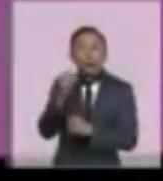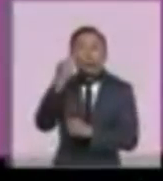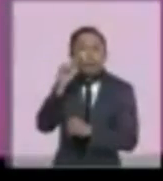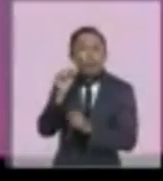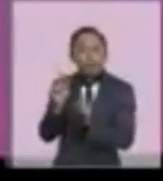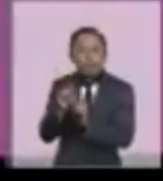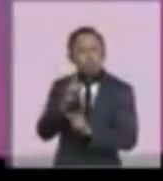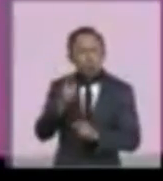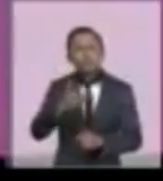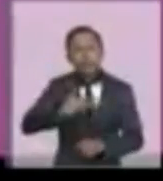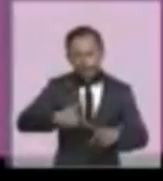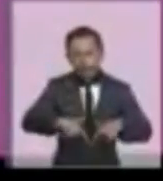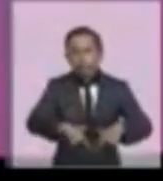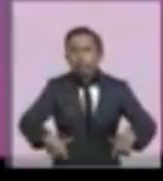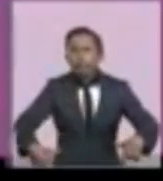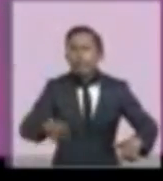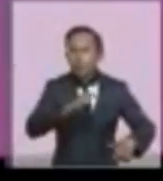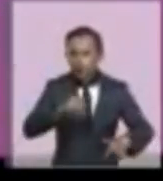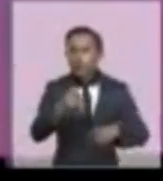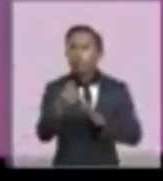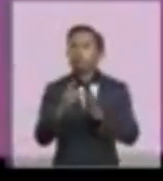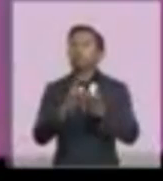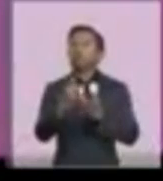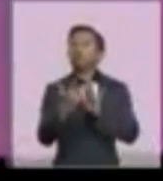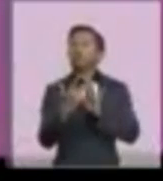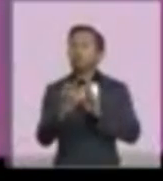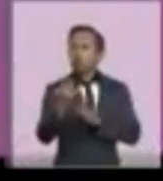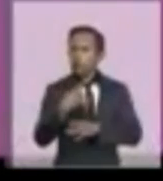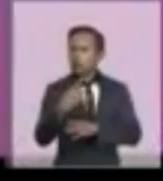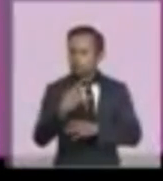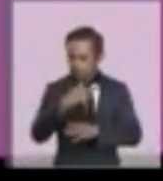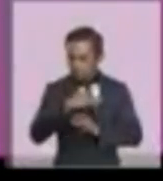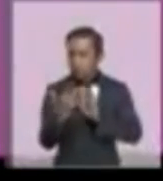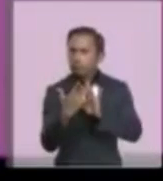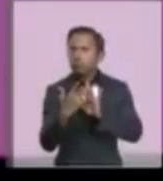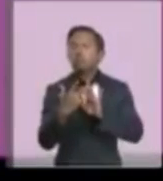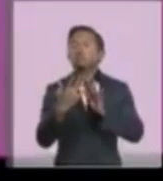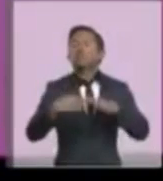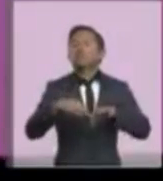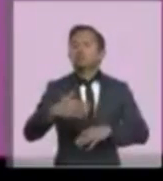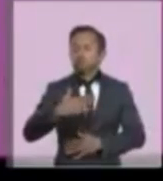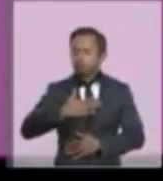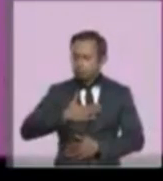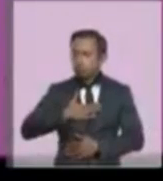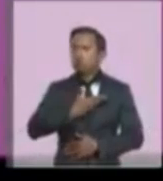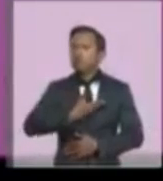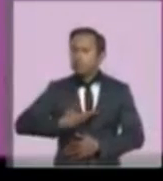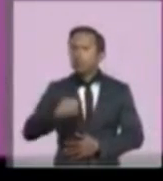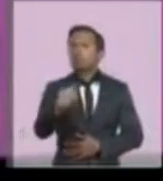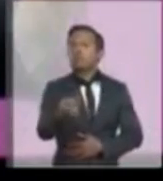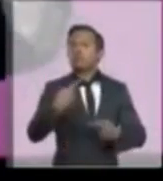sea un compromiso de ambos, ciudadano, presidente. A partir del análisis de esta primera etapa,